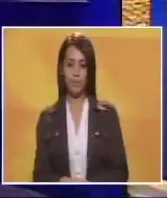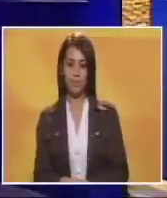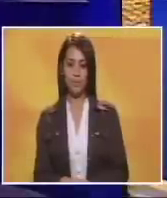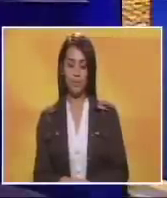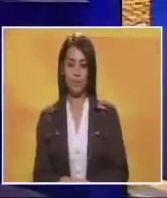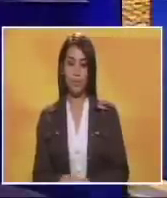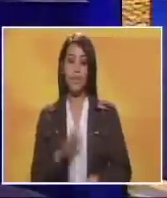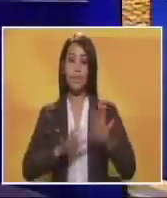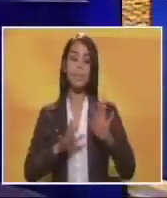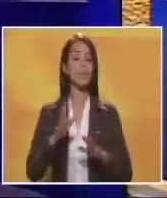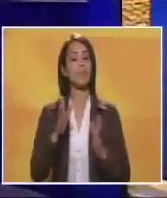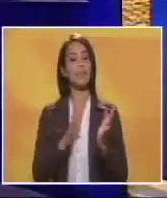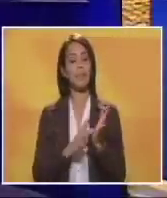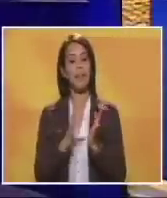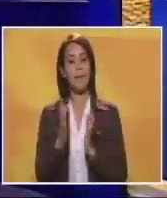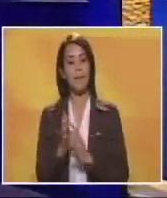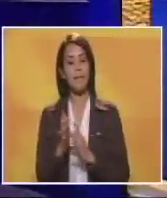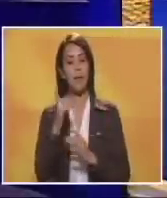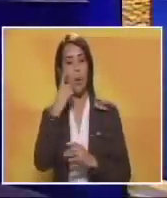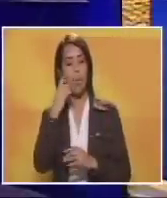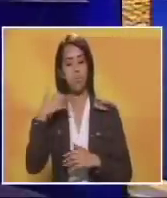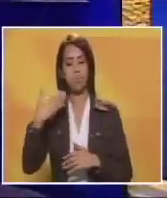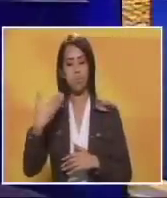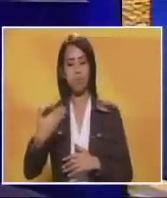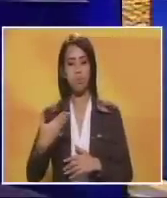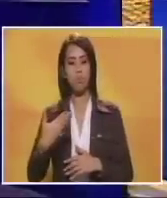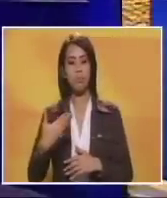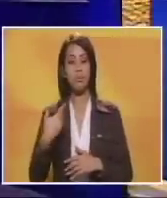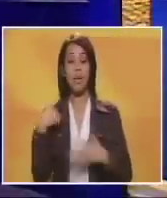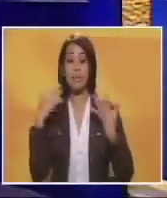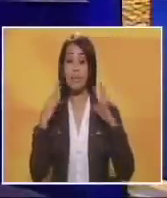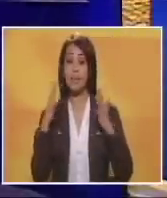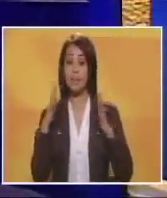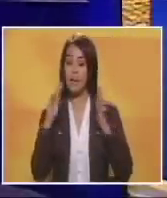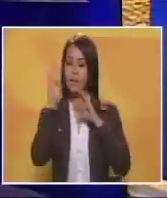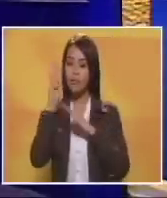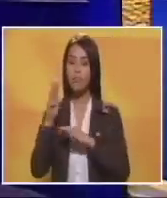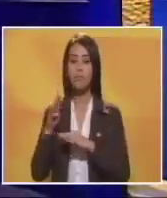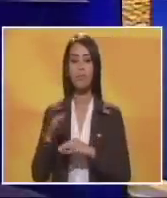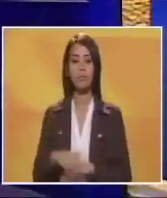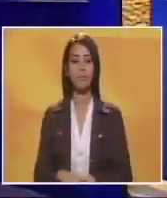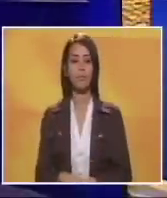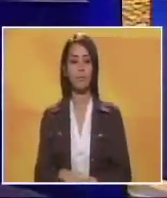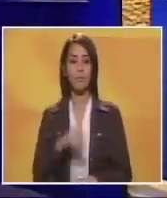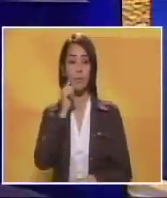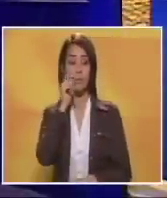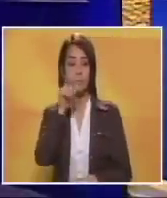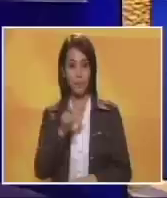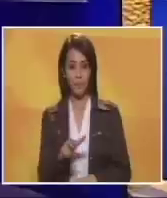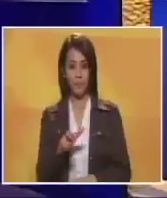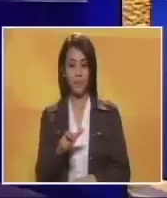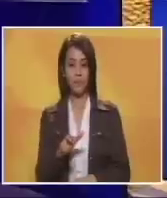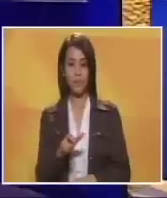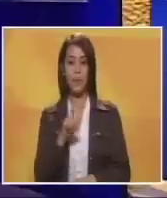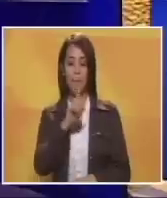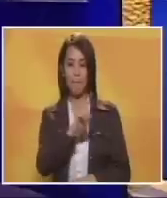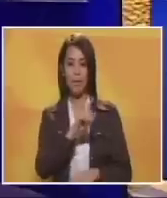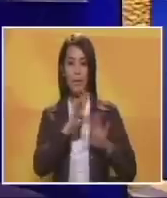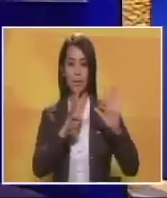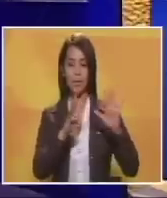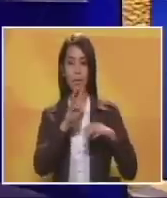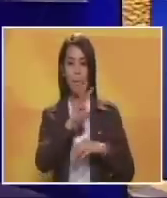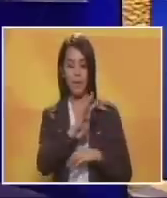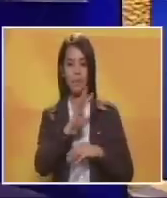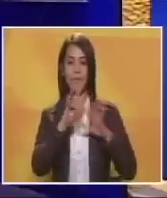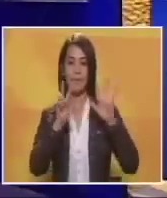Y este 15 de abril, como ya es costumbre, en las Grandes Ligas celebran y dan tributo a la memoria de Jackie Robinson, quien en